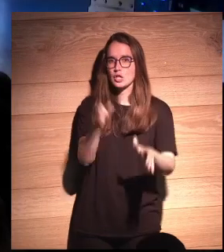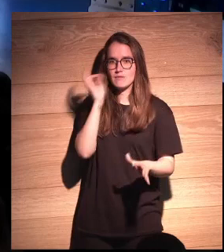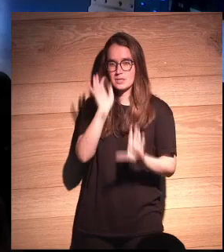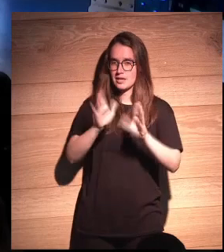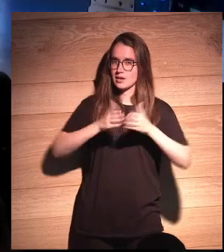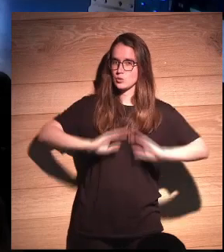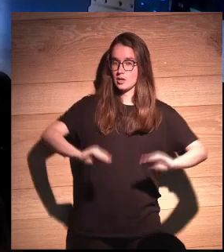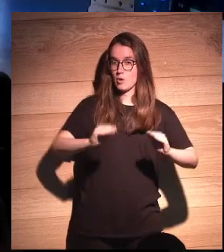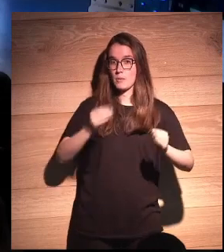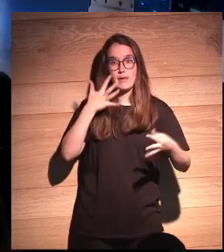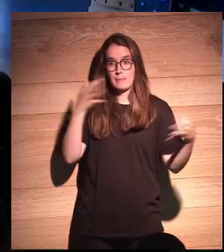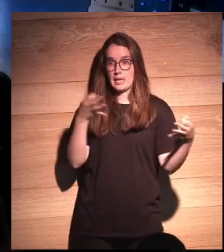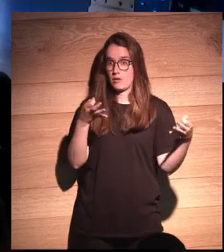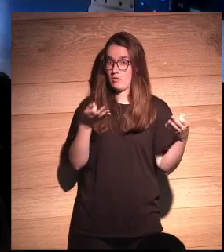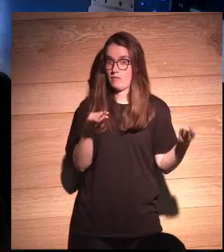de su club, que está en peligro.